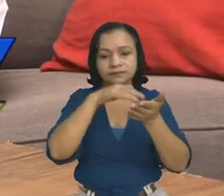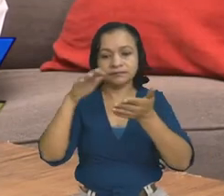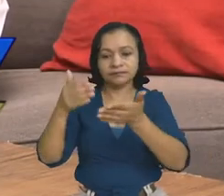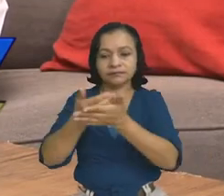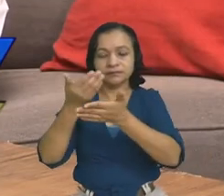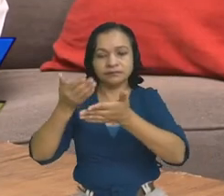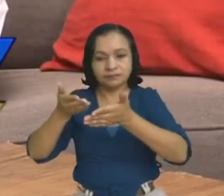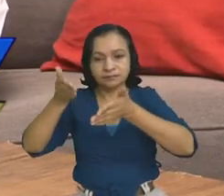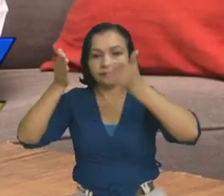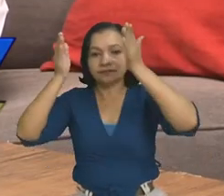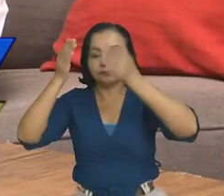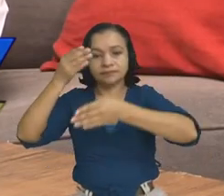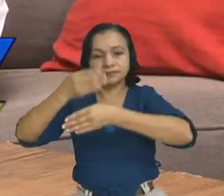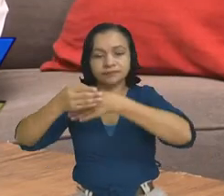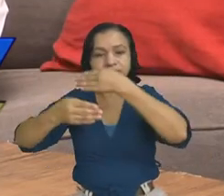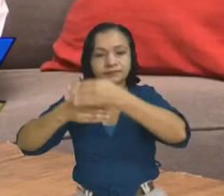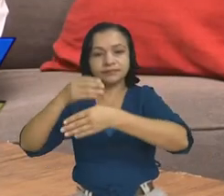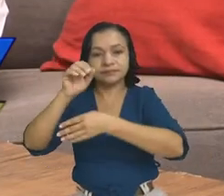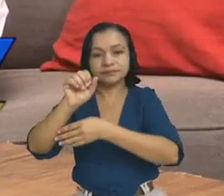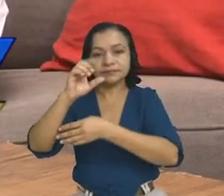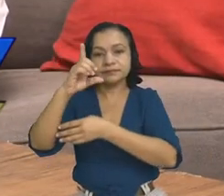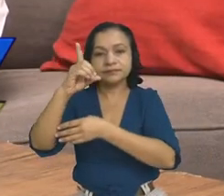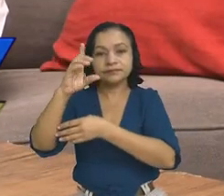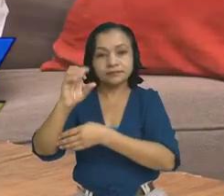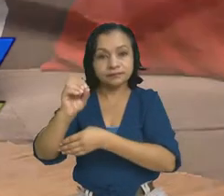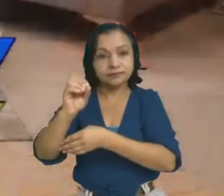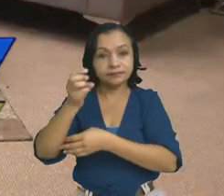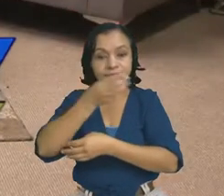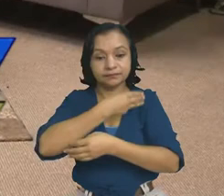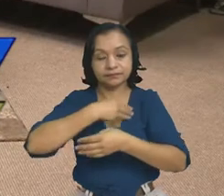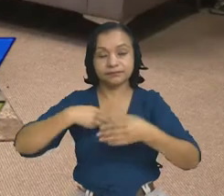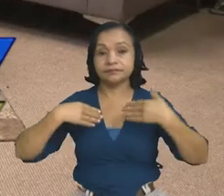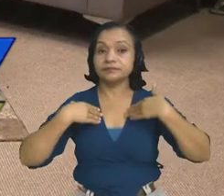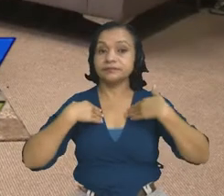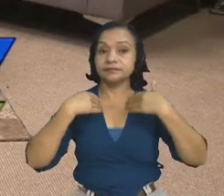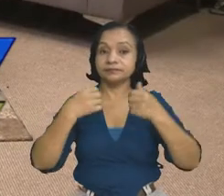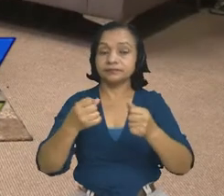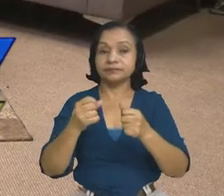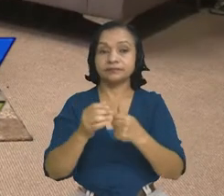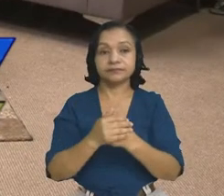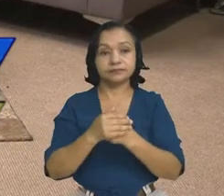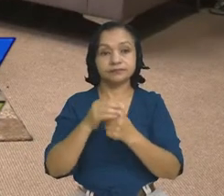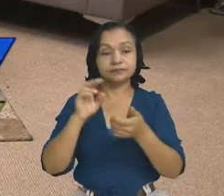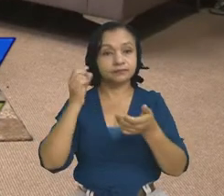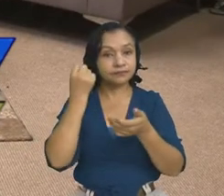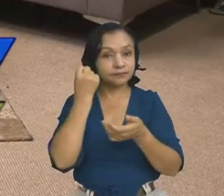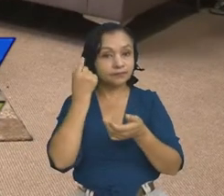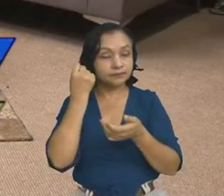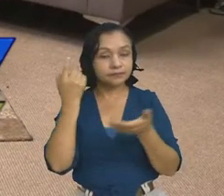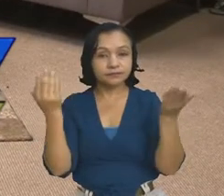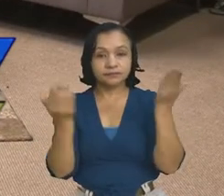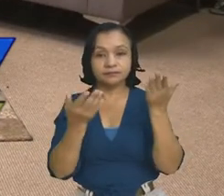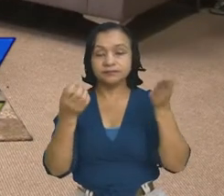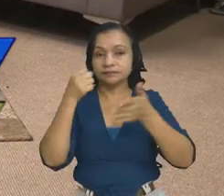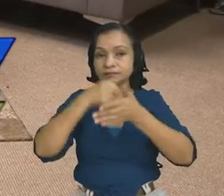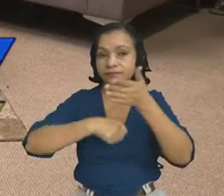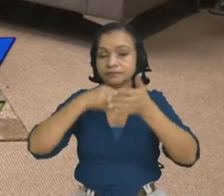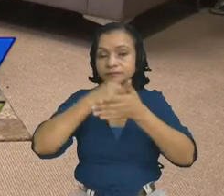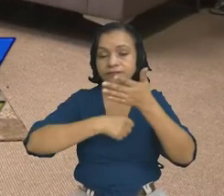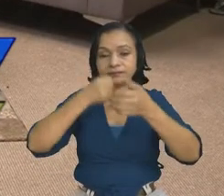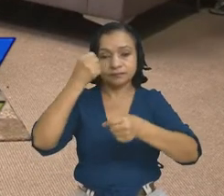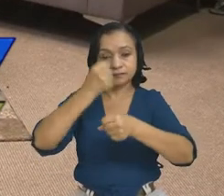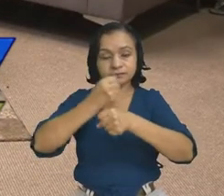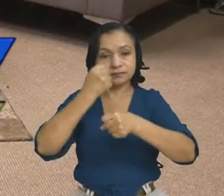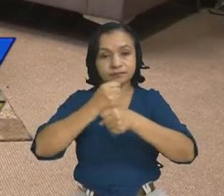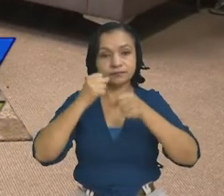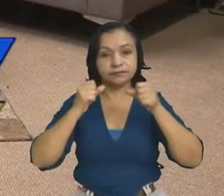el nuevo Hospital Aldo Chavarría. A nivel del MINSA, ministra, compañera Marta, entender cómo va a fortalecer esas líneas de trabajo,